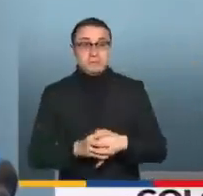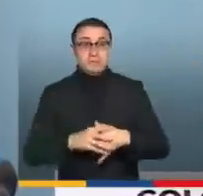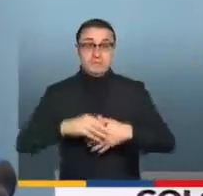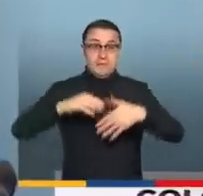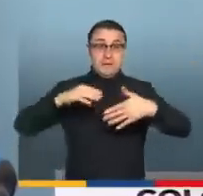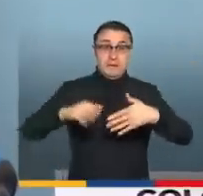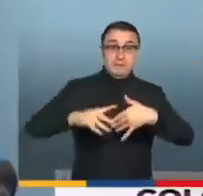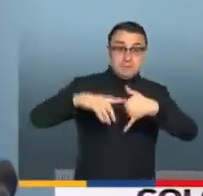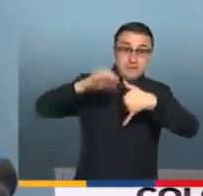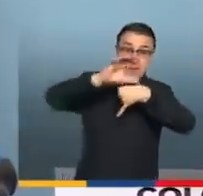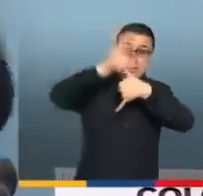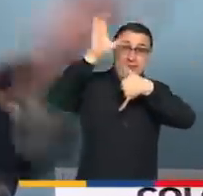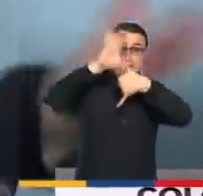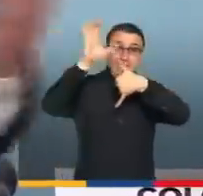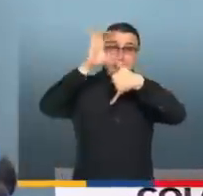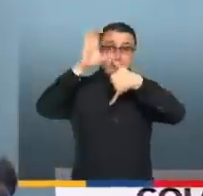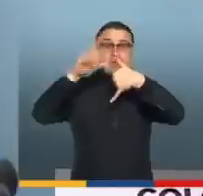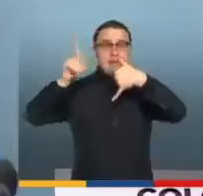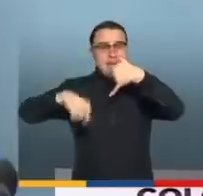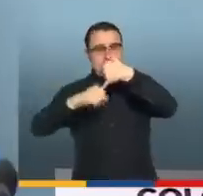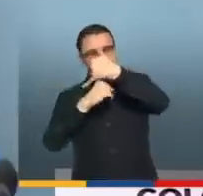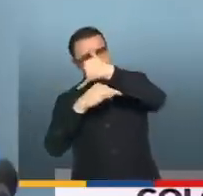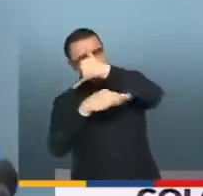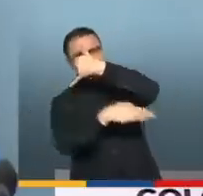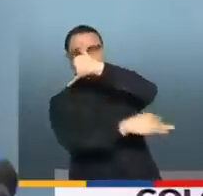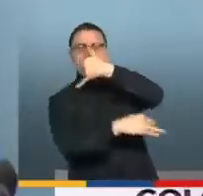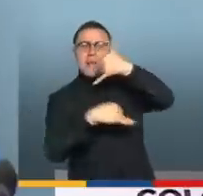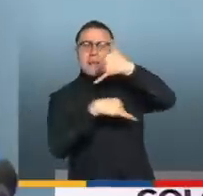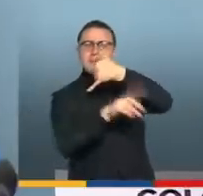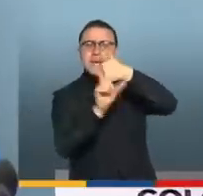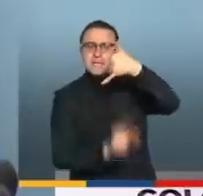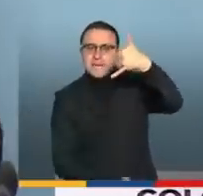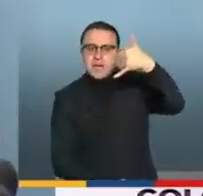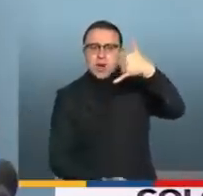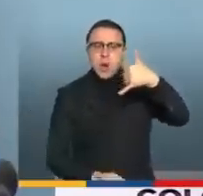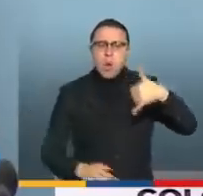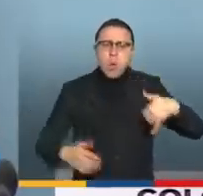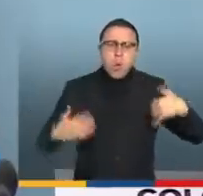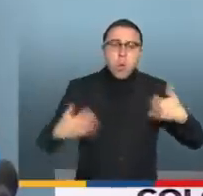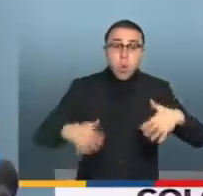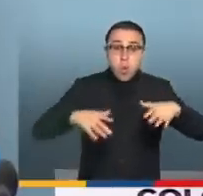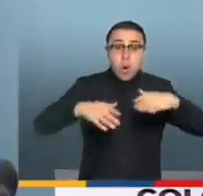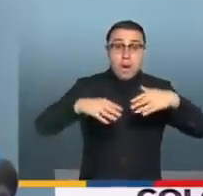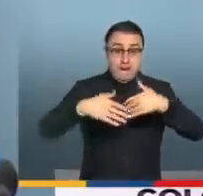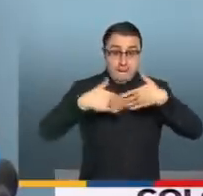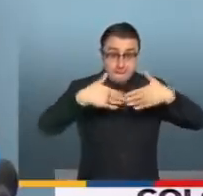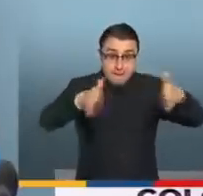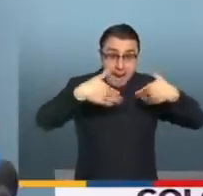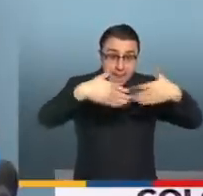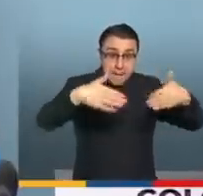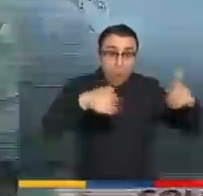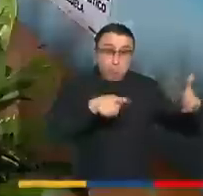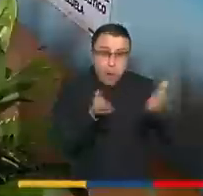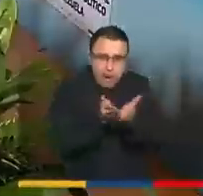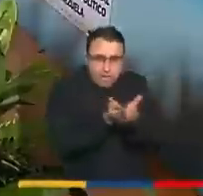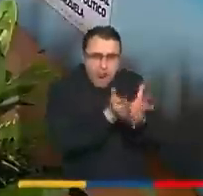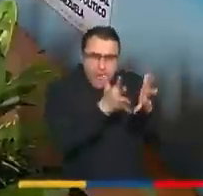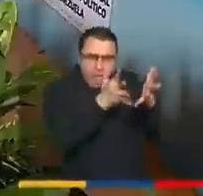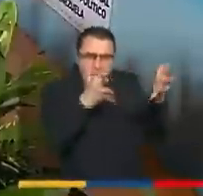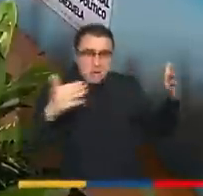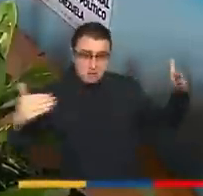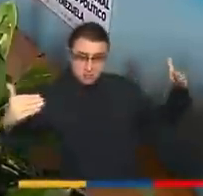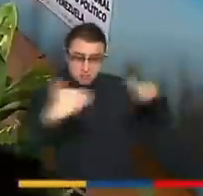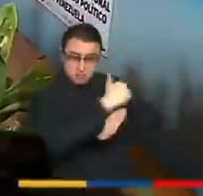Atlántico, en el Caribe y otro pie en el Pacífico, con el canal de Panamá de por medio, con